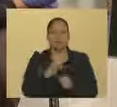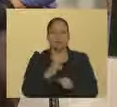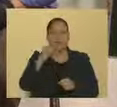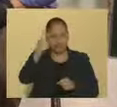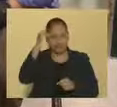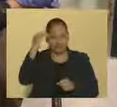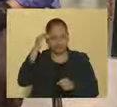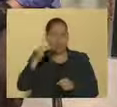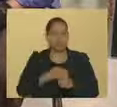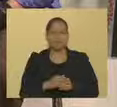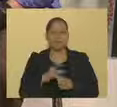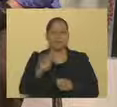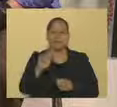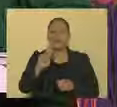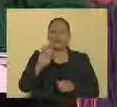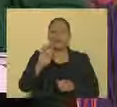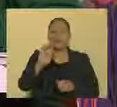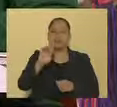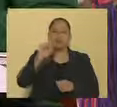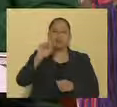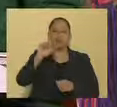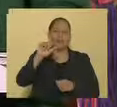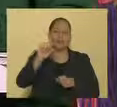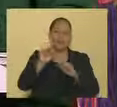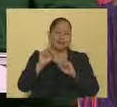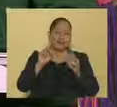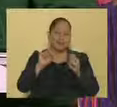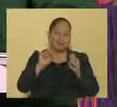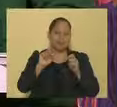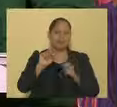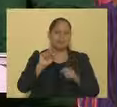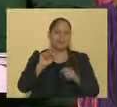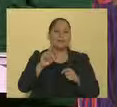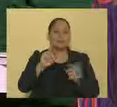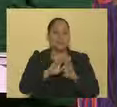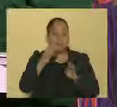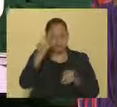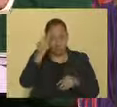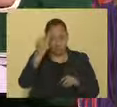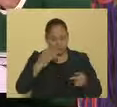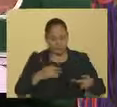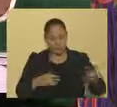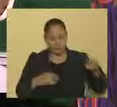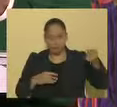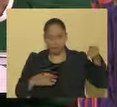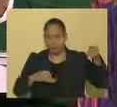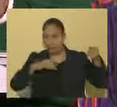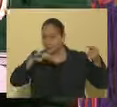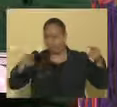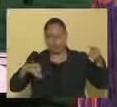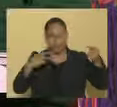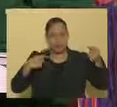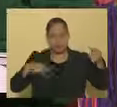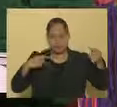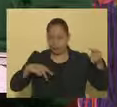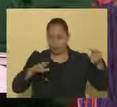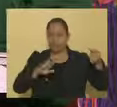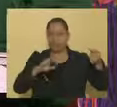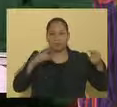es la pubertad? Primero, la pubertad es el tiempo que tenemos todos los seres humanos